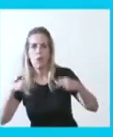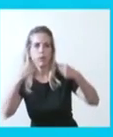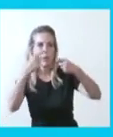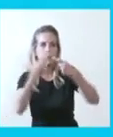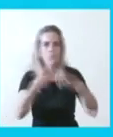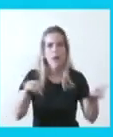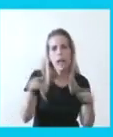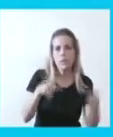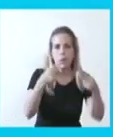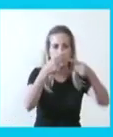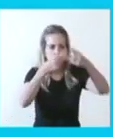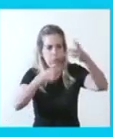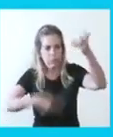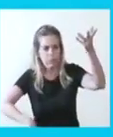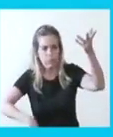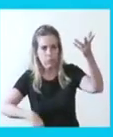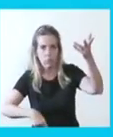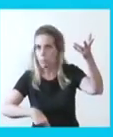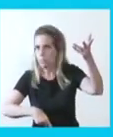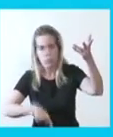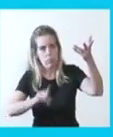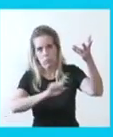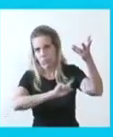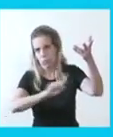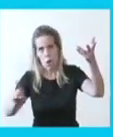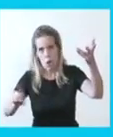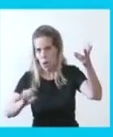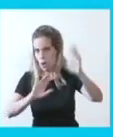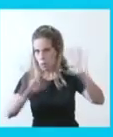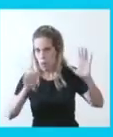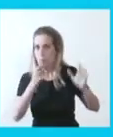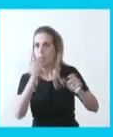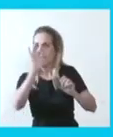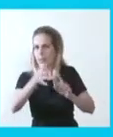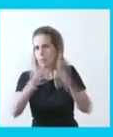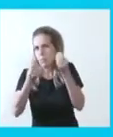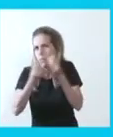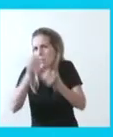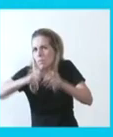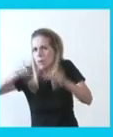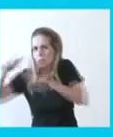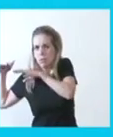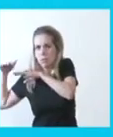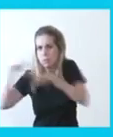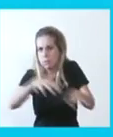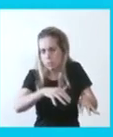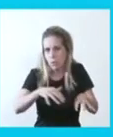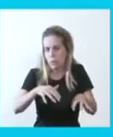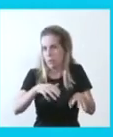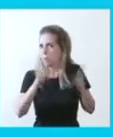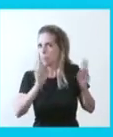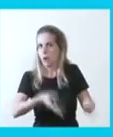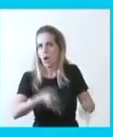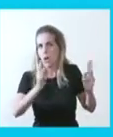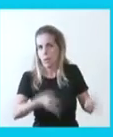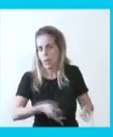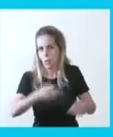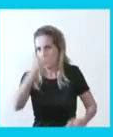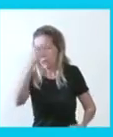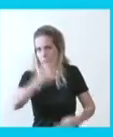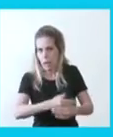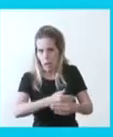deportivos, espectáculos musicales, que signifiquen un nucleamiento de gente, un número importante de gente que se nuclee en ese